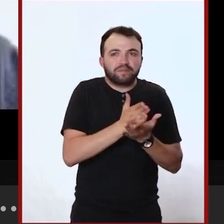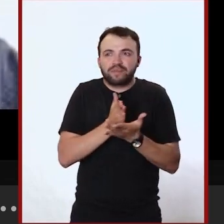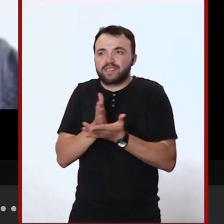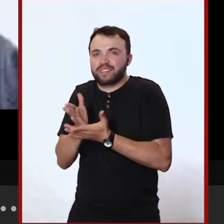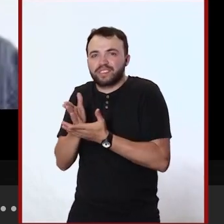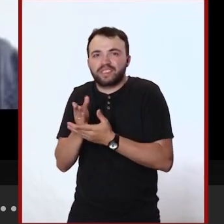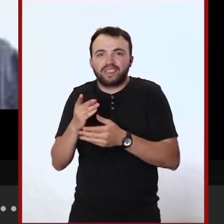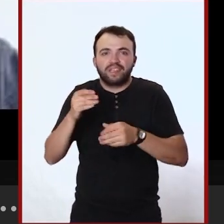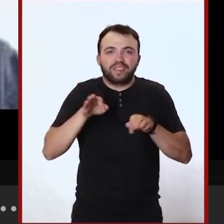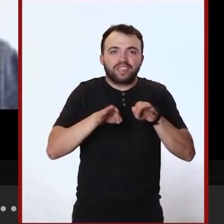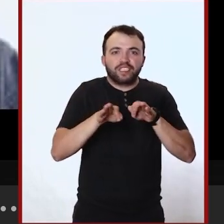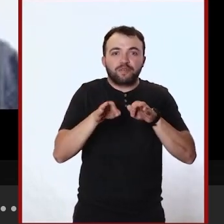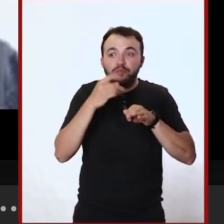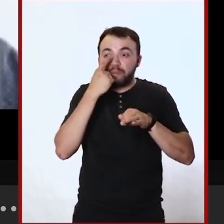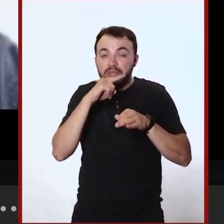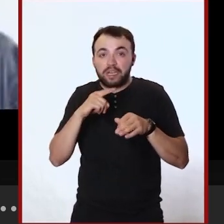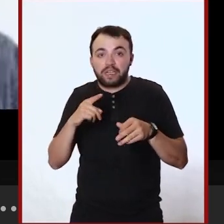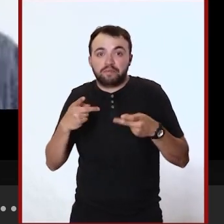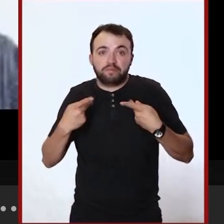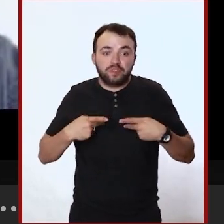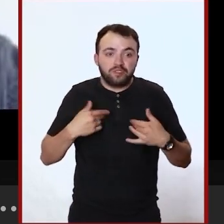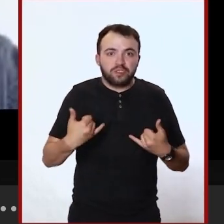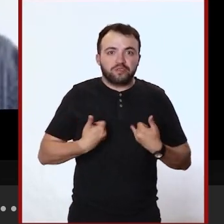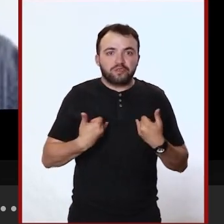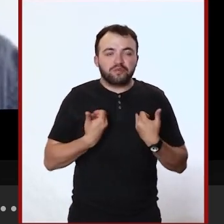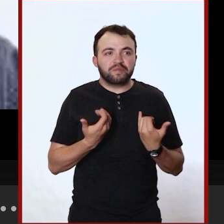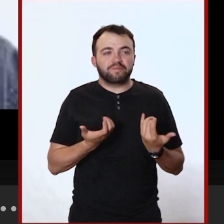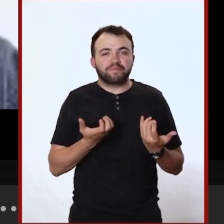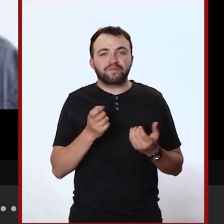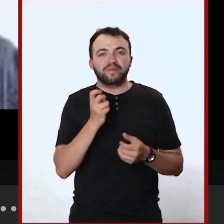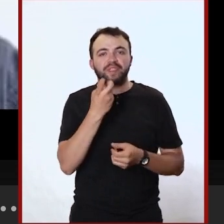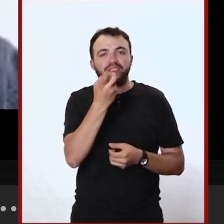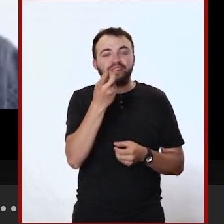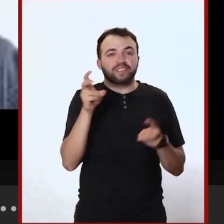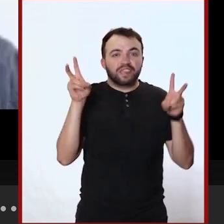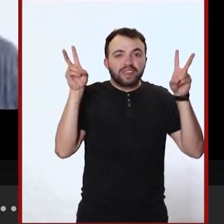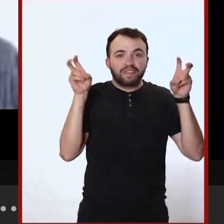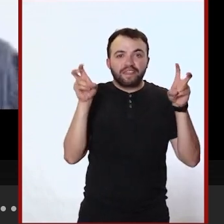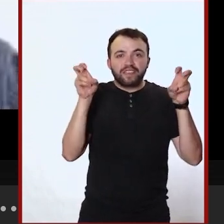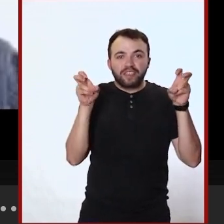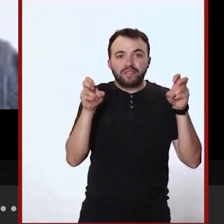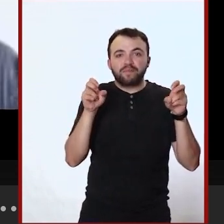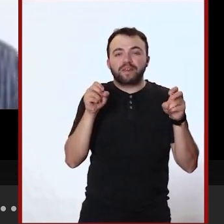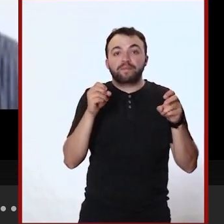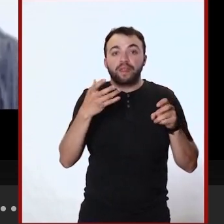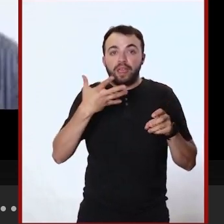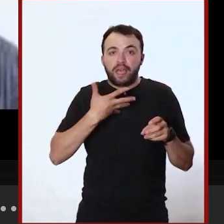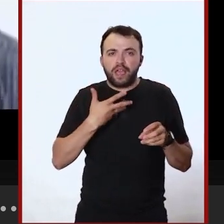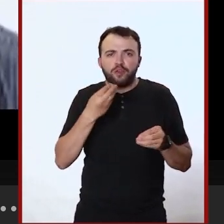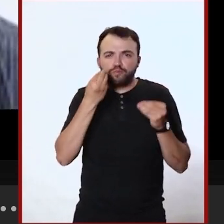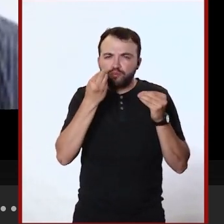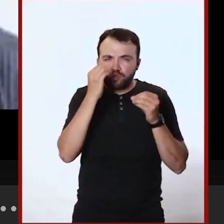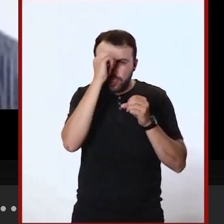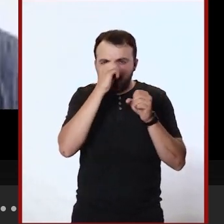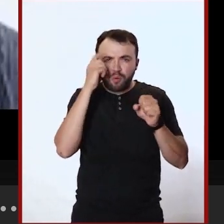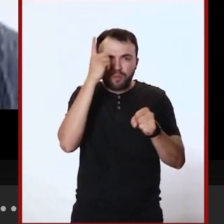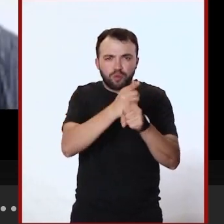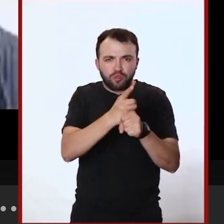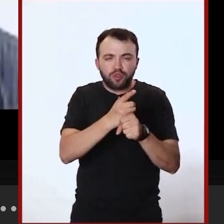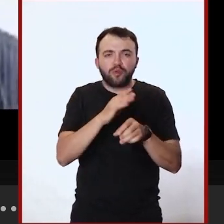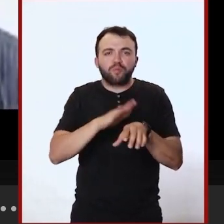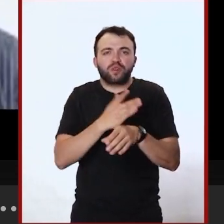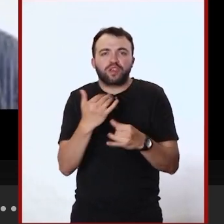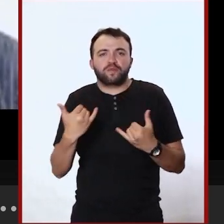El empleo para personas jóvenes creo que es uno de esos temas donde se abren más oportunidades. Las personas